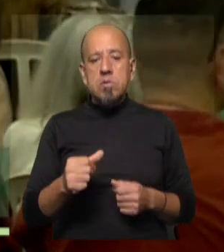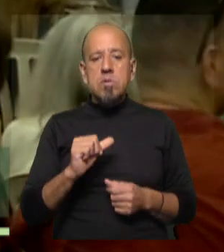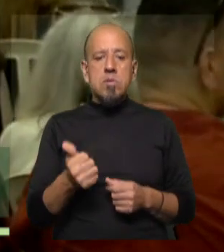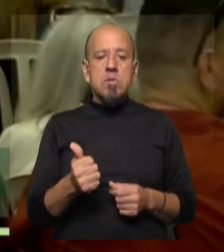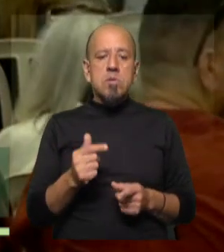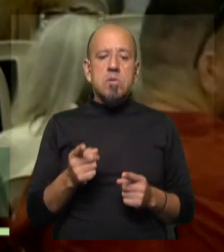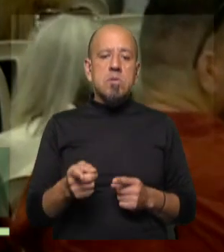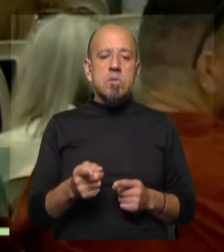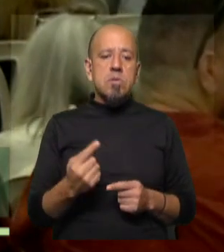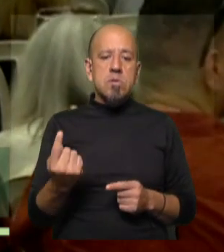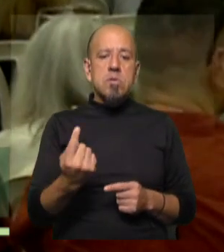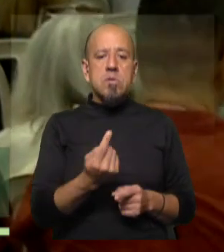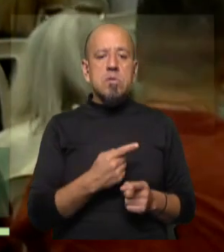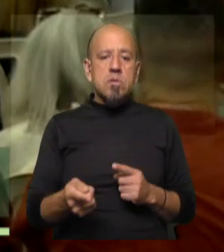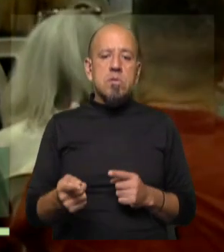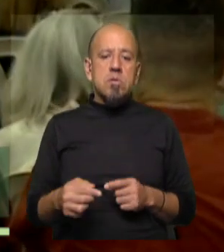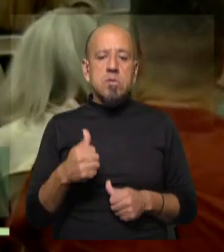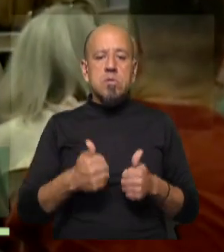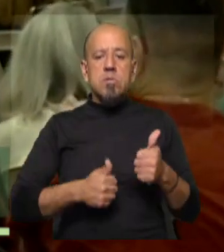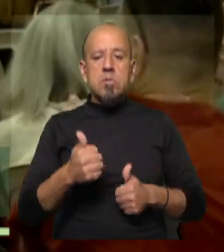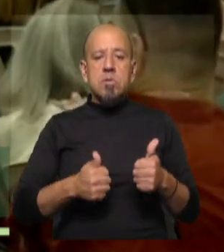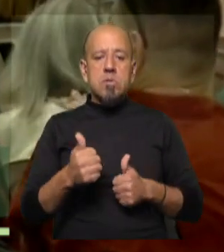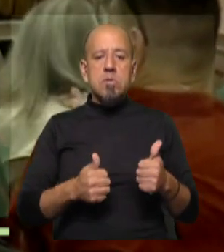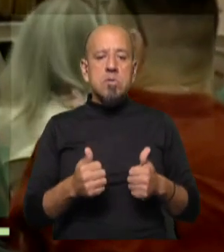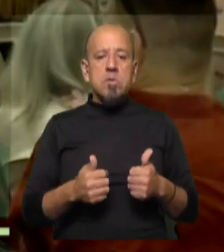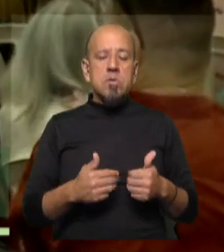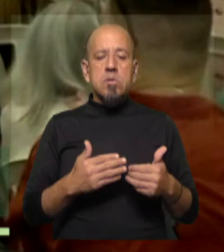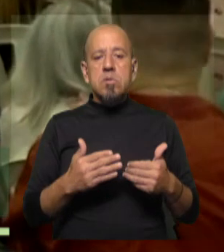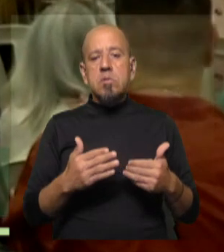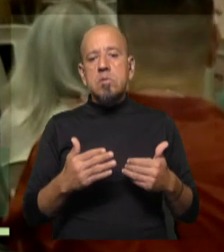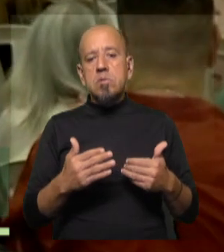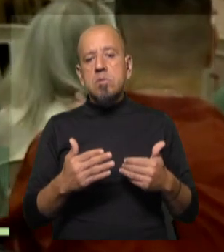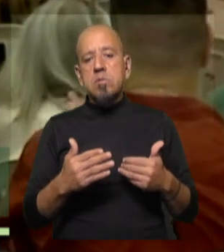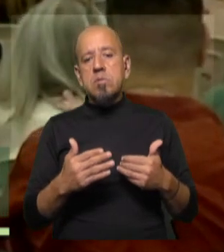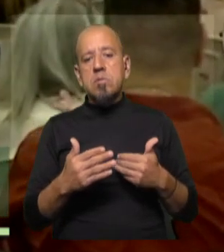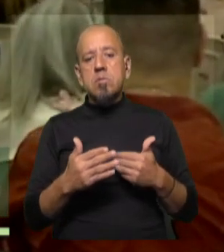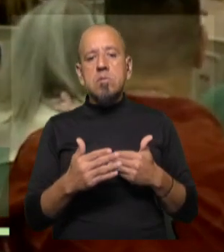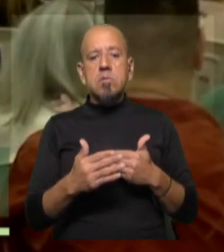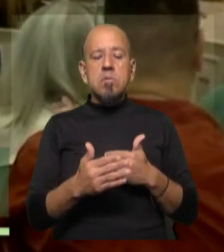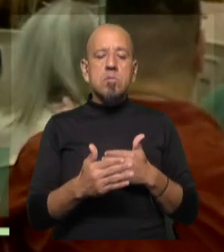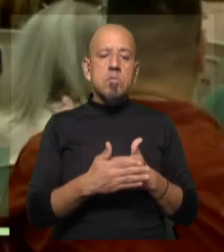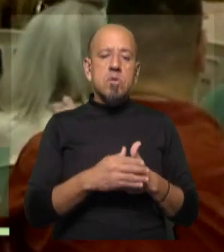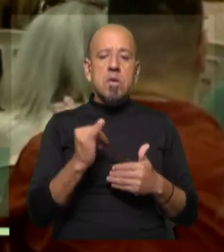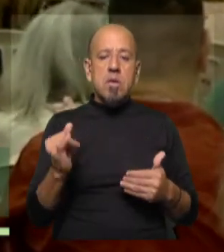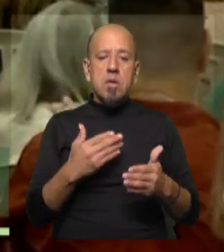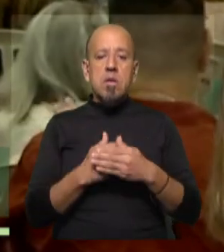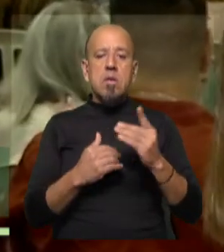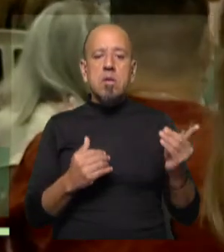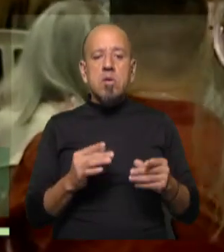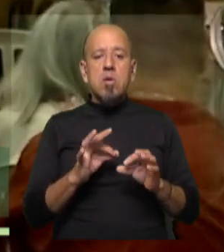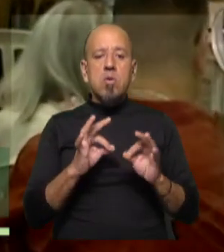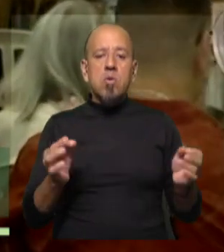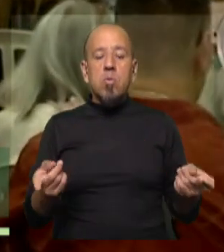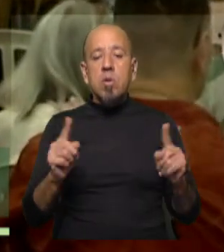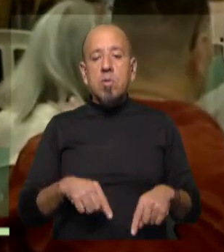todos, cada uno en su lugar, compitiendo con la izquierda, porque el país tiene una bifurcación de caminos, o regresa o